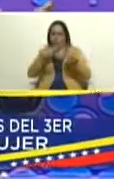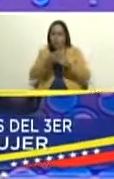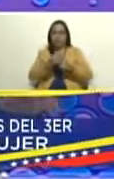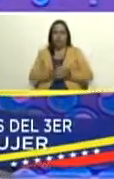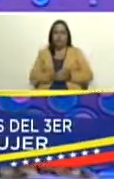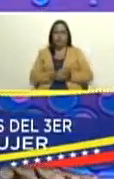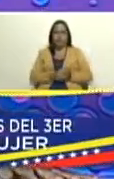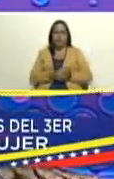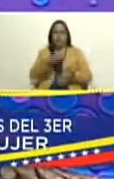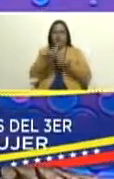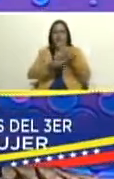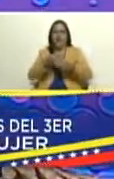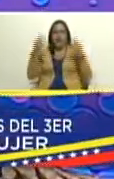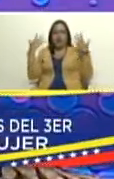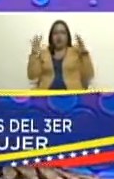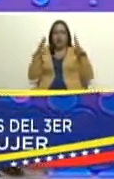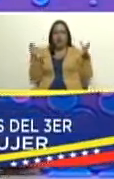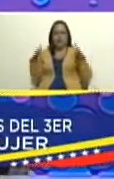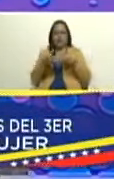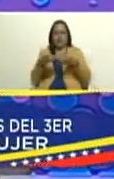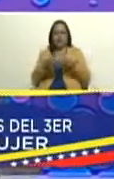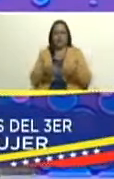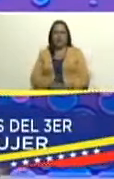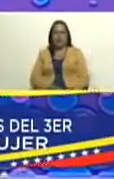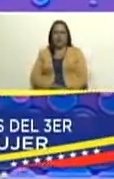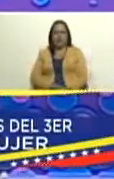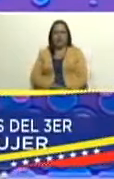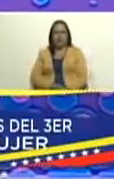dar un aplauso a Cardenales del éxito. Y